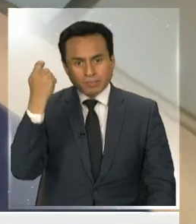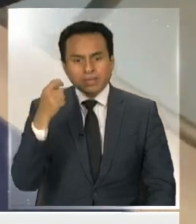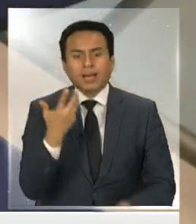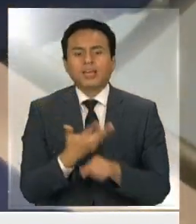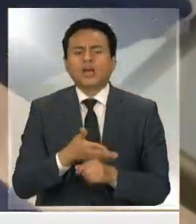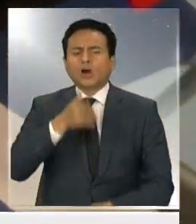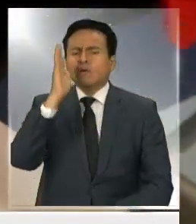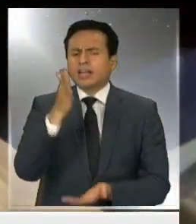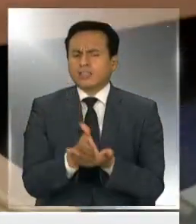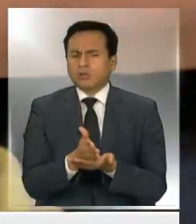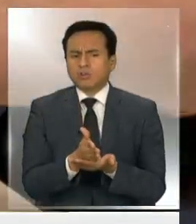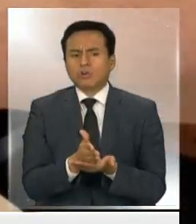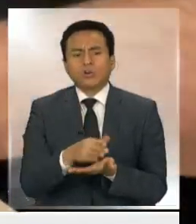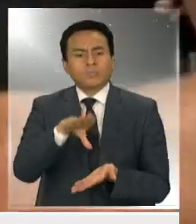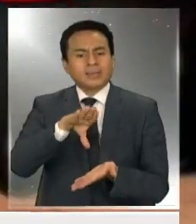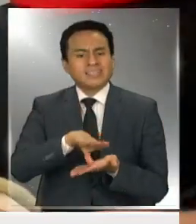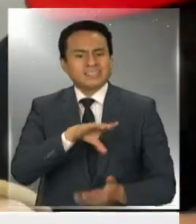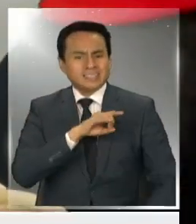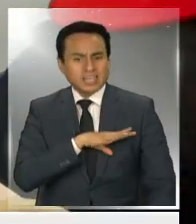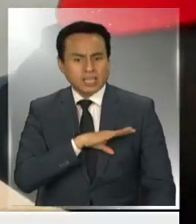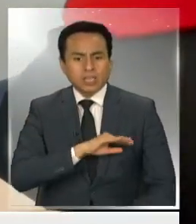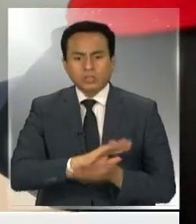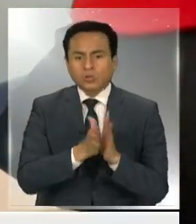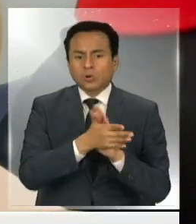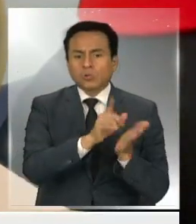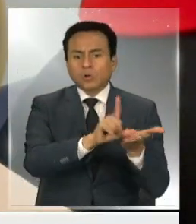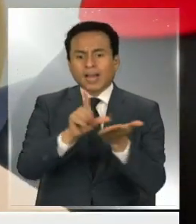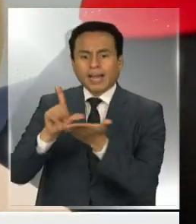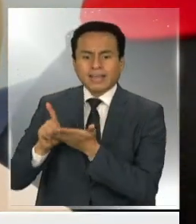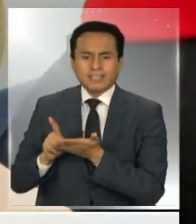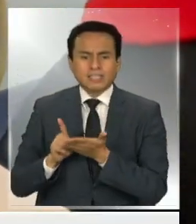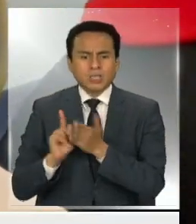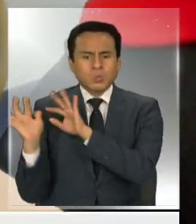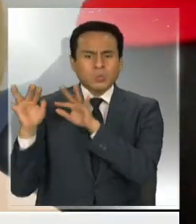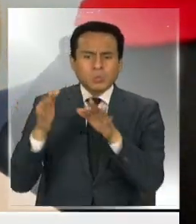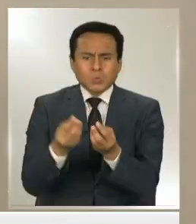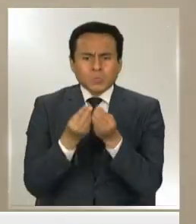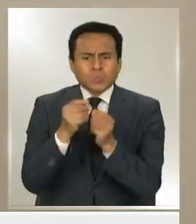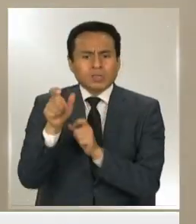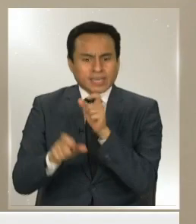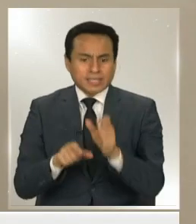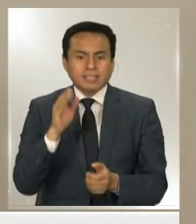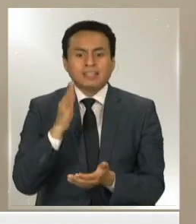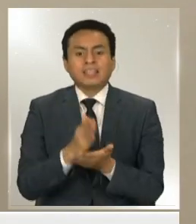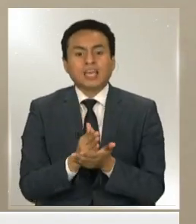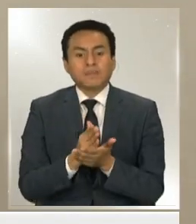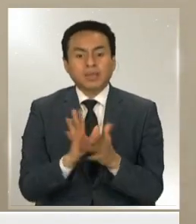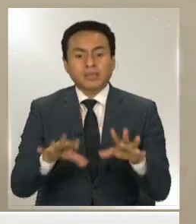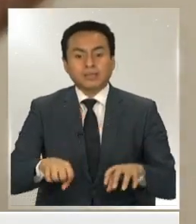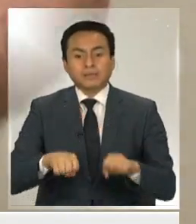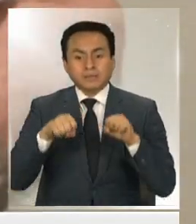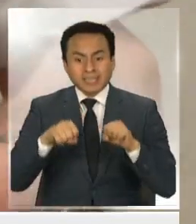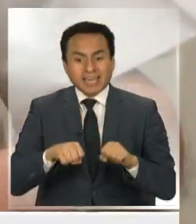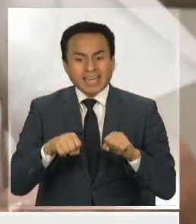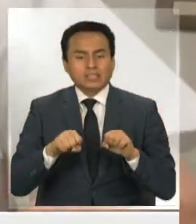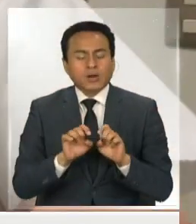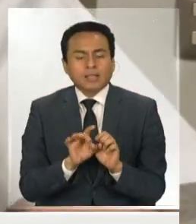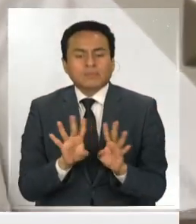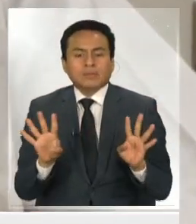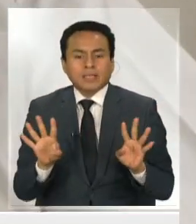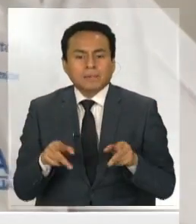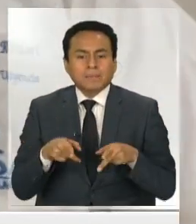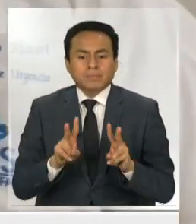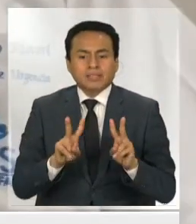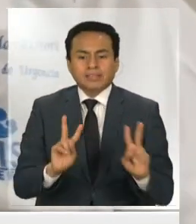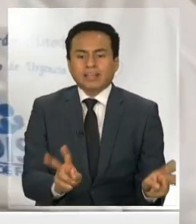es obligatorio que en nuestro país todos los lugares con grandes afluencias de público tengan un desfibrilador que eventualmente